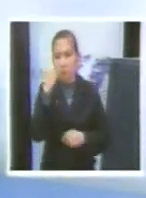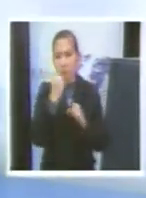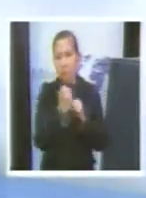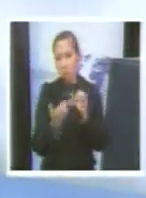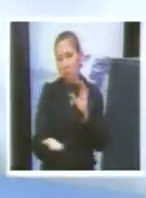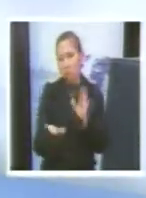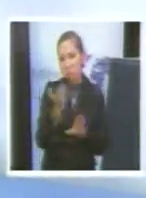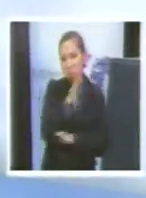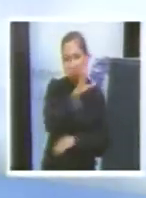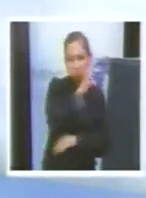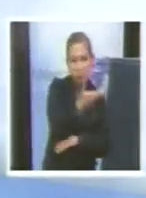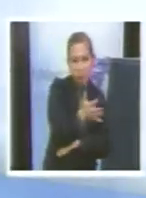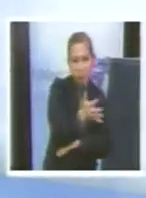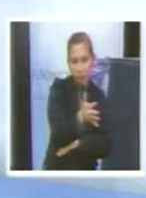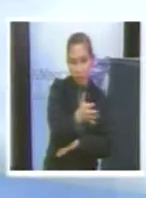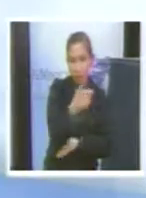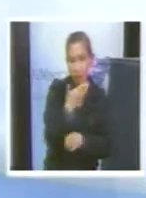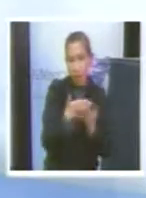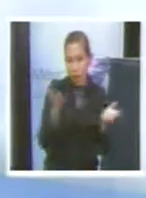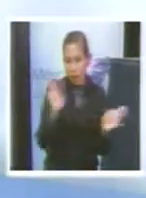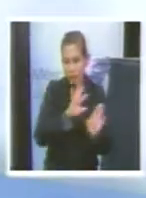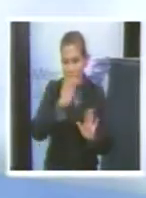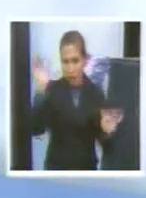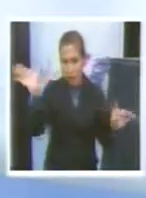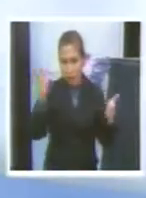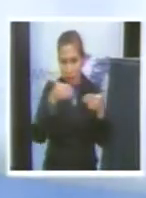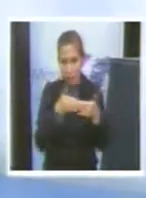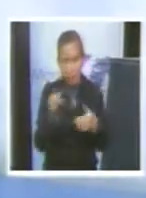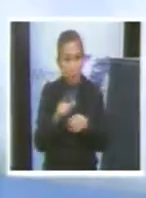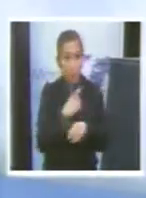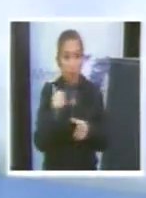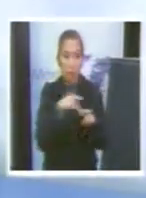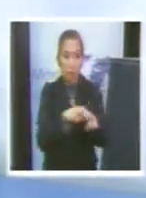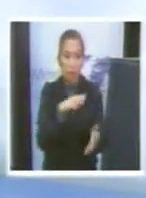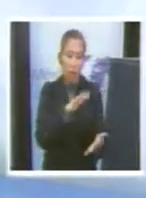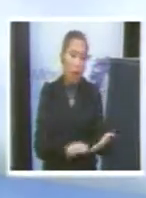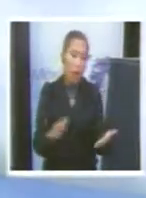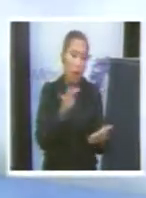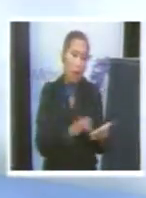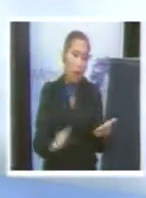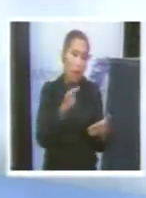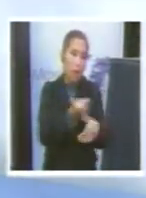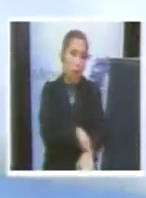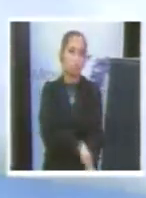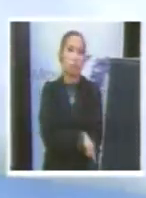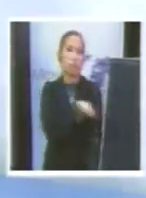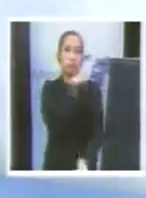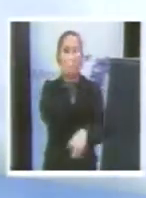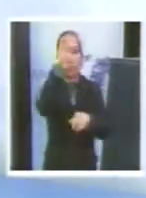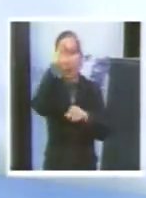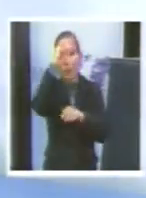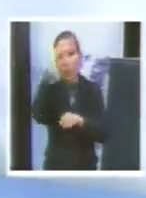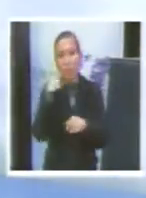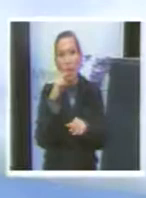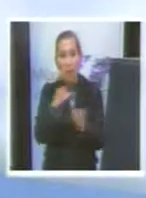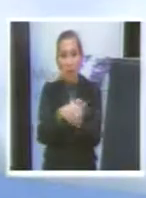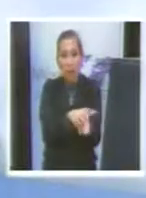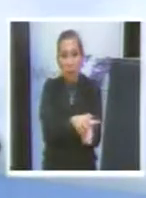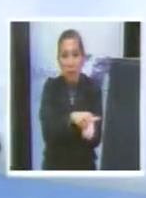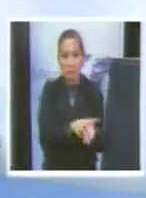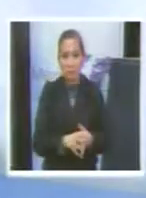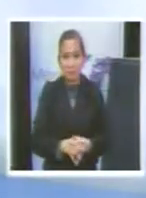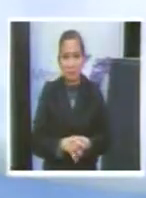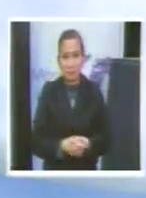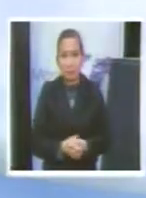2 años aproximadamente, y ahora sí voy a cerrar esto porque si lo sigo leyendo voy a tardar la media hora que prometí no